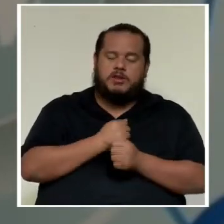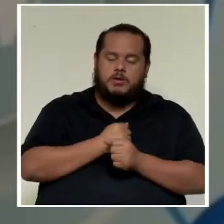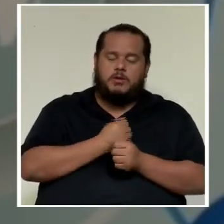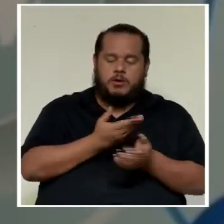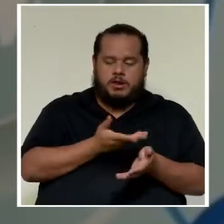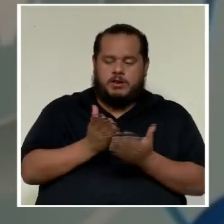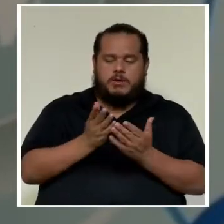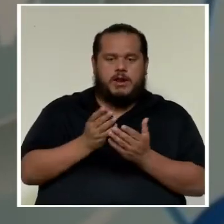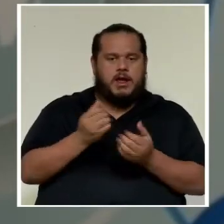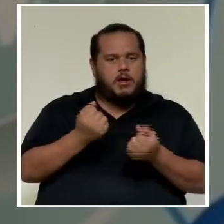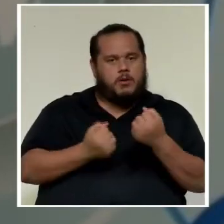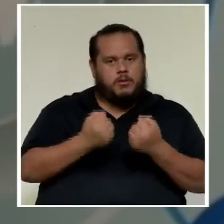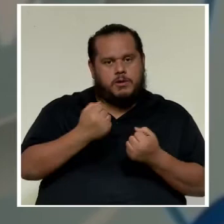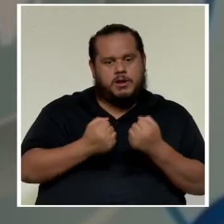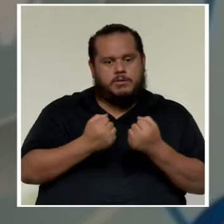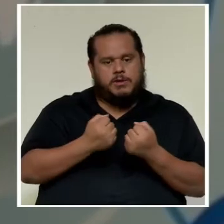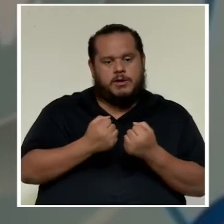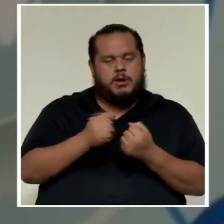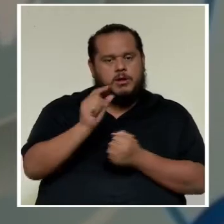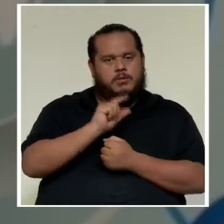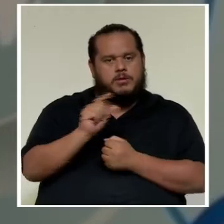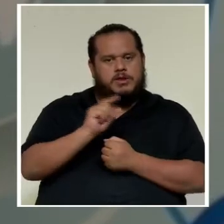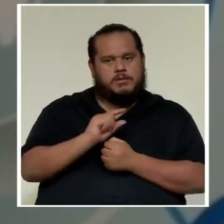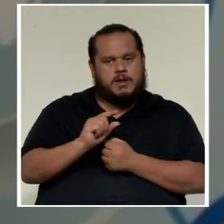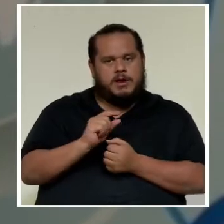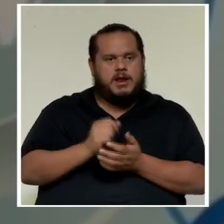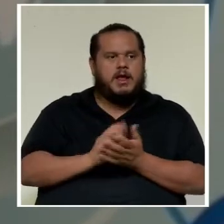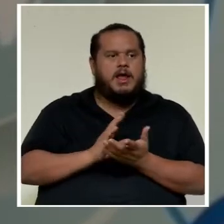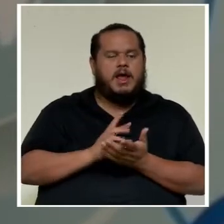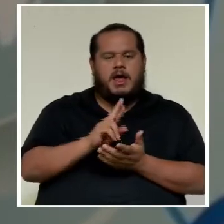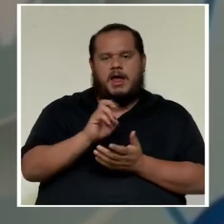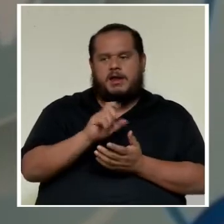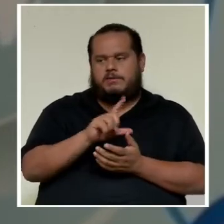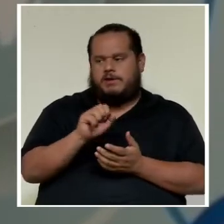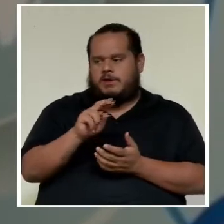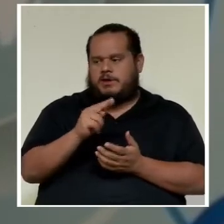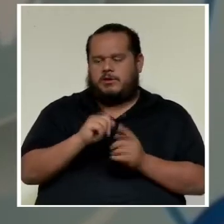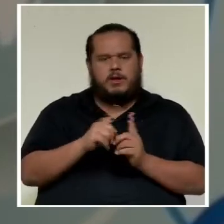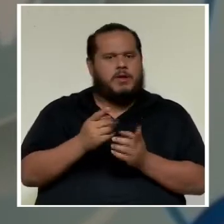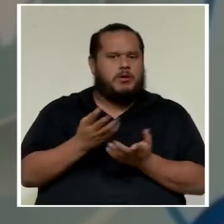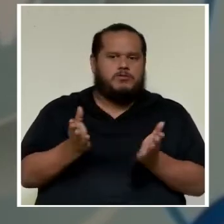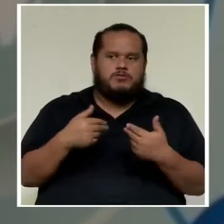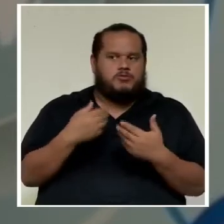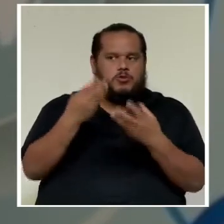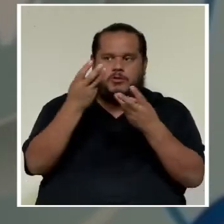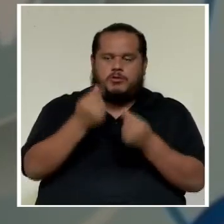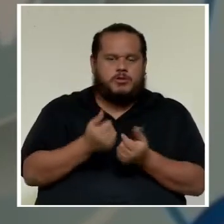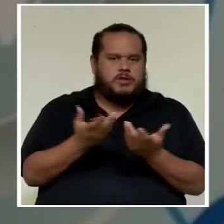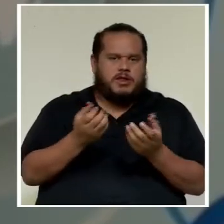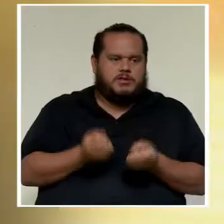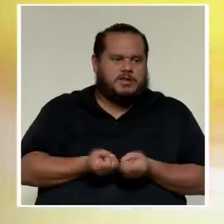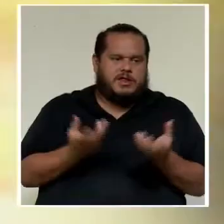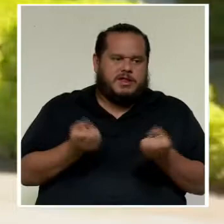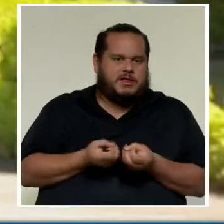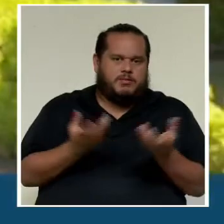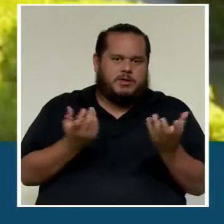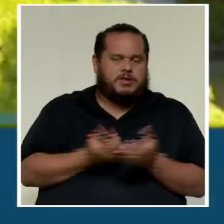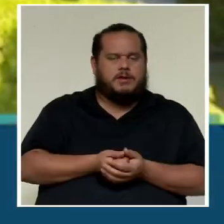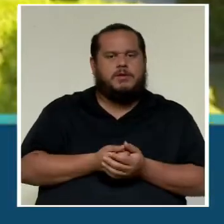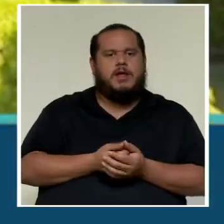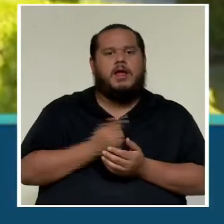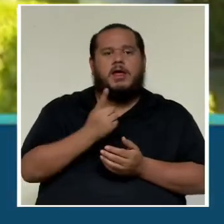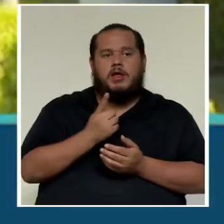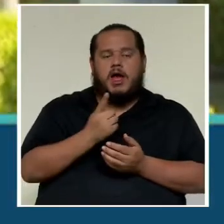un camión por semana al relleno. Pero es que hay presupuesto, entonces es gastar por gastar. Hay una implicación